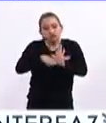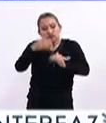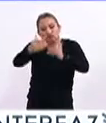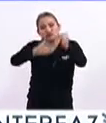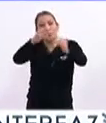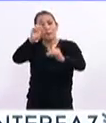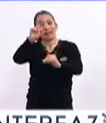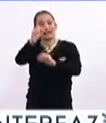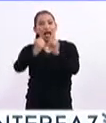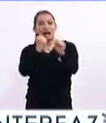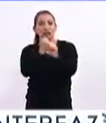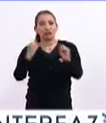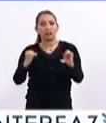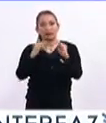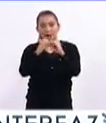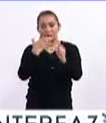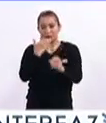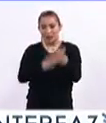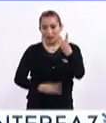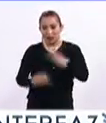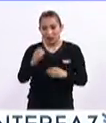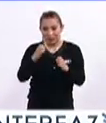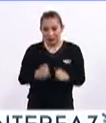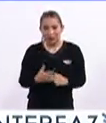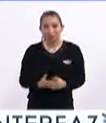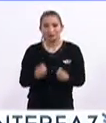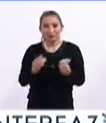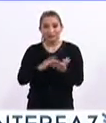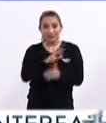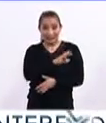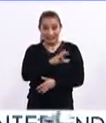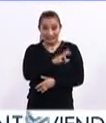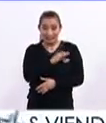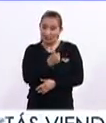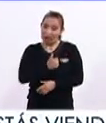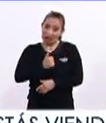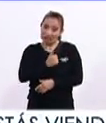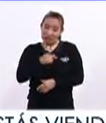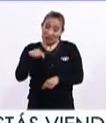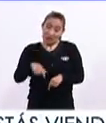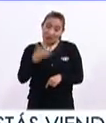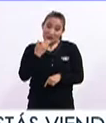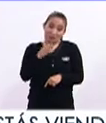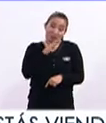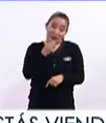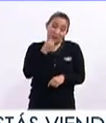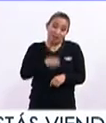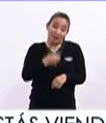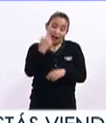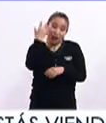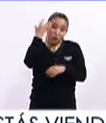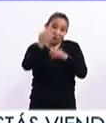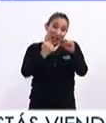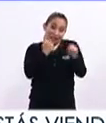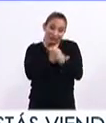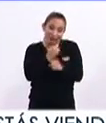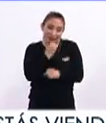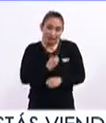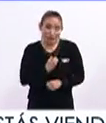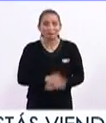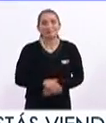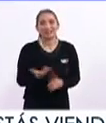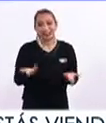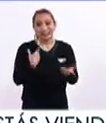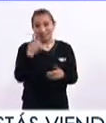¿no? En estos 20 años del instituto. Bienvenido, Mauricio. Muchas gracias, Omar, muchas gracias por la felicitación. Para bien o para mal se tiene que cumplir años. Así es. Tarde o temprano.